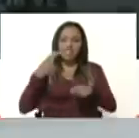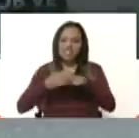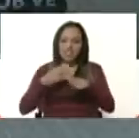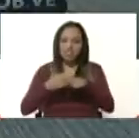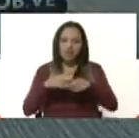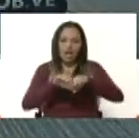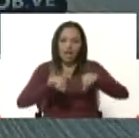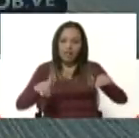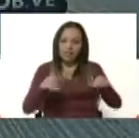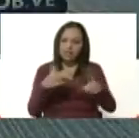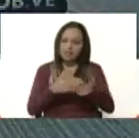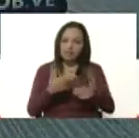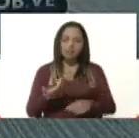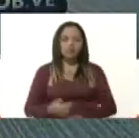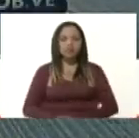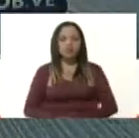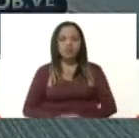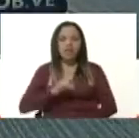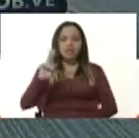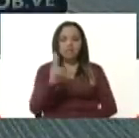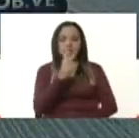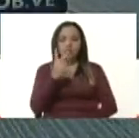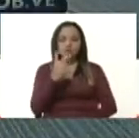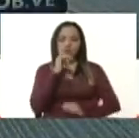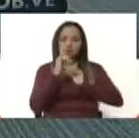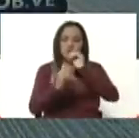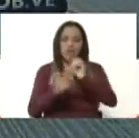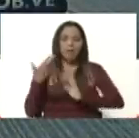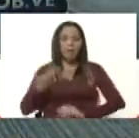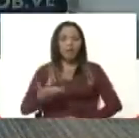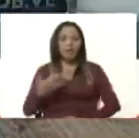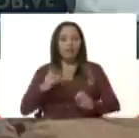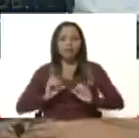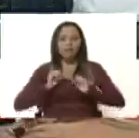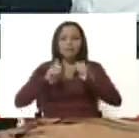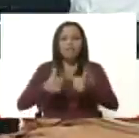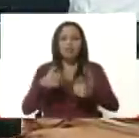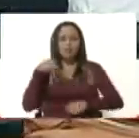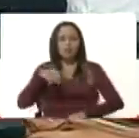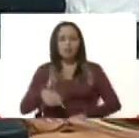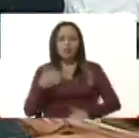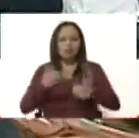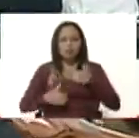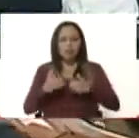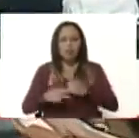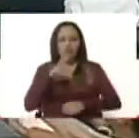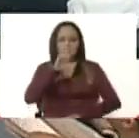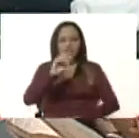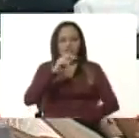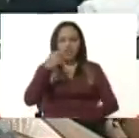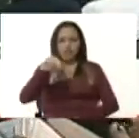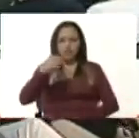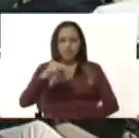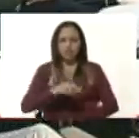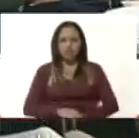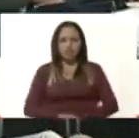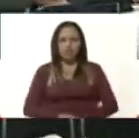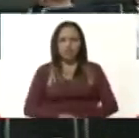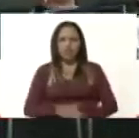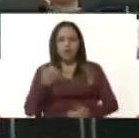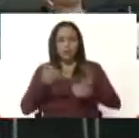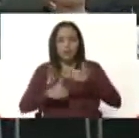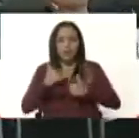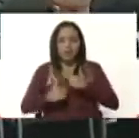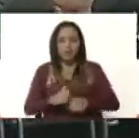acero. Segundo anuncio importante, arrancando hoy miércoles, 20 de noviembre,